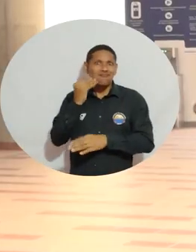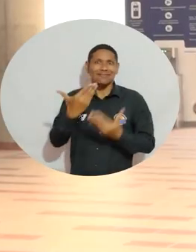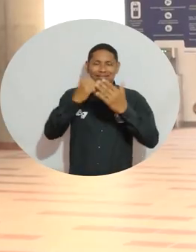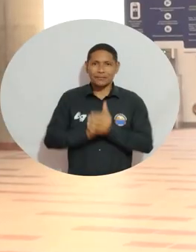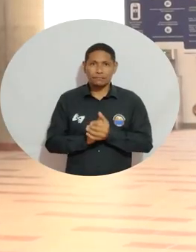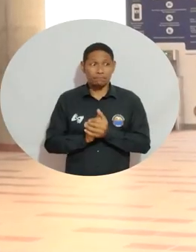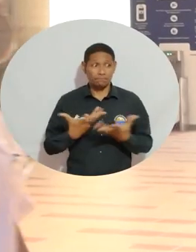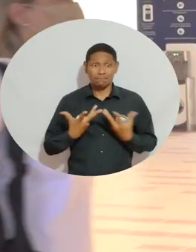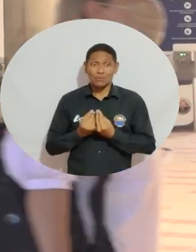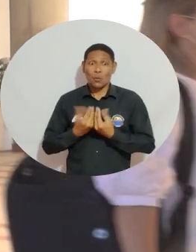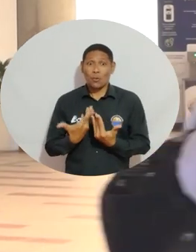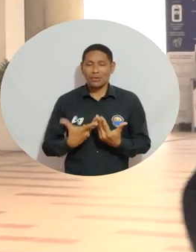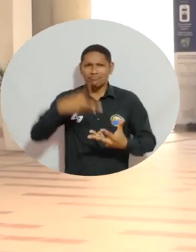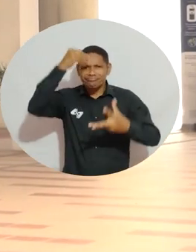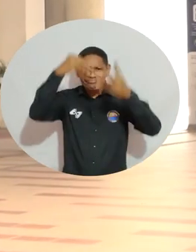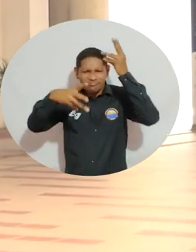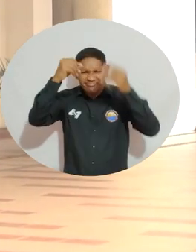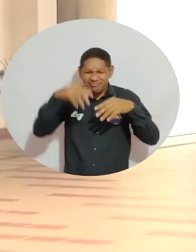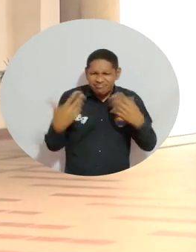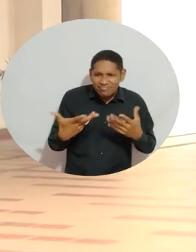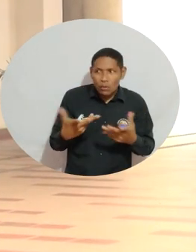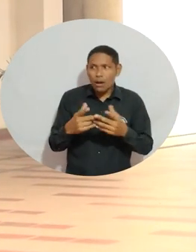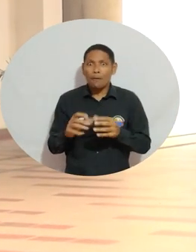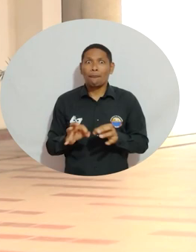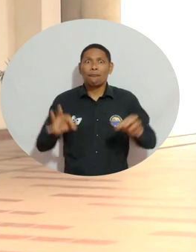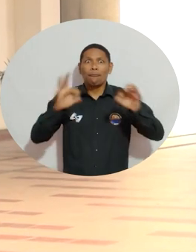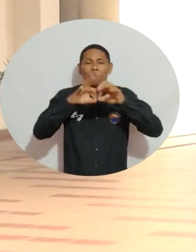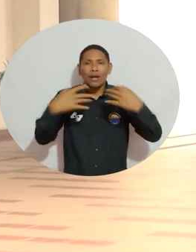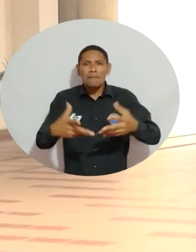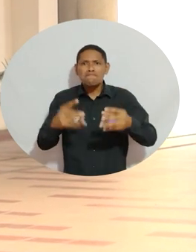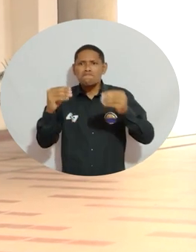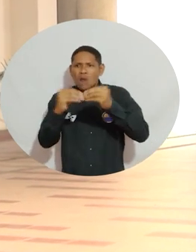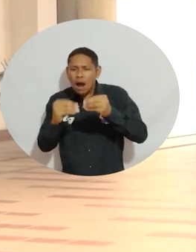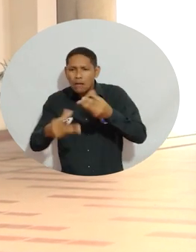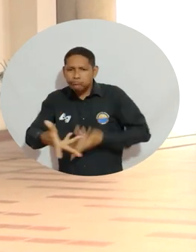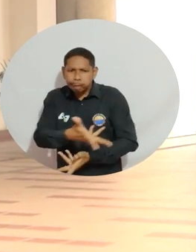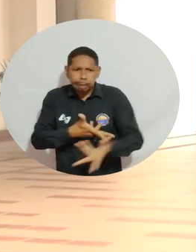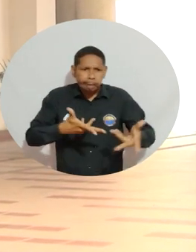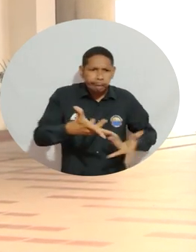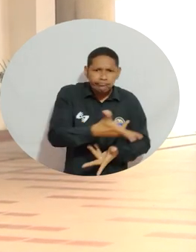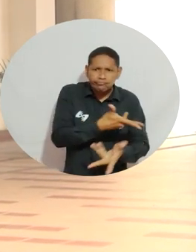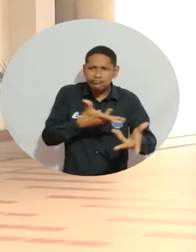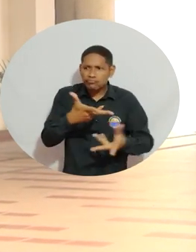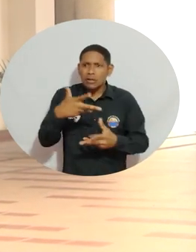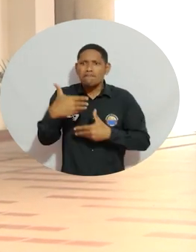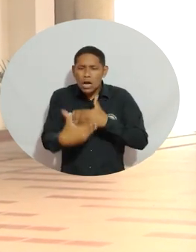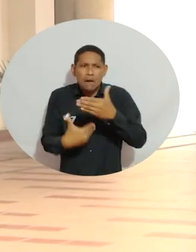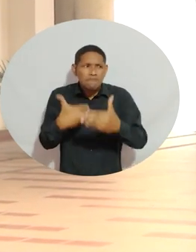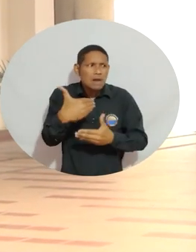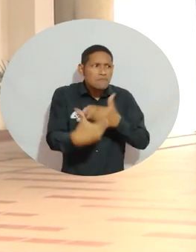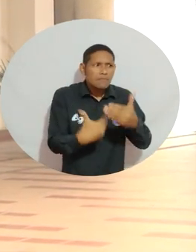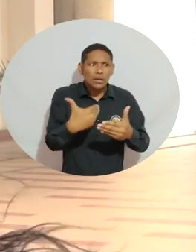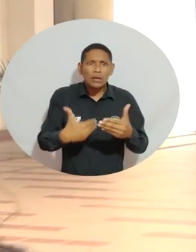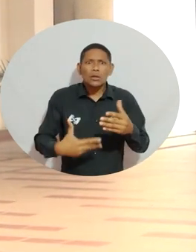verdad es que como equipo aprendimos de verdad a desarrollarnos juntos, aprendimos que de verdad nada está dado por sentado, que cada